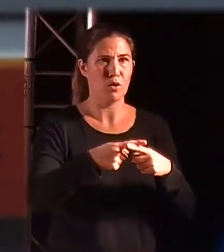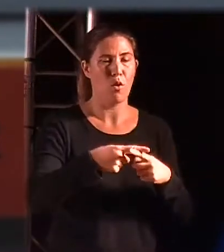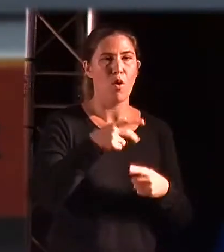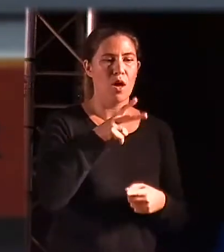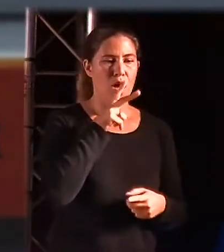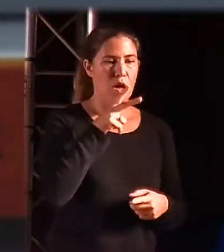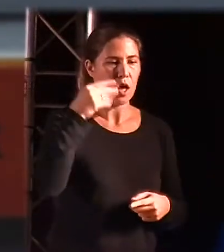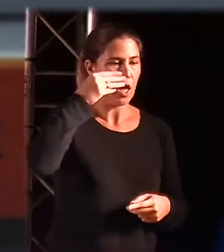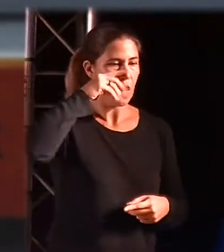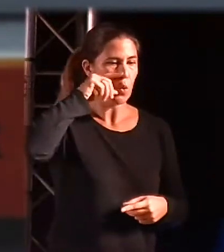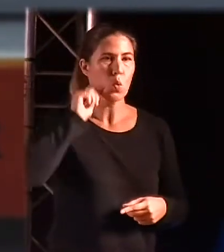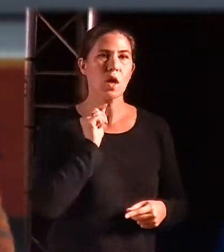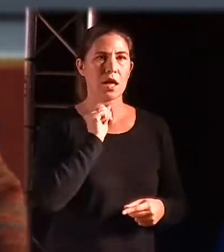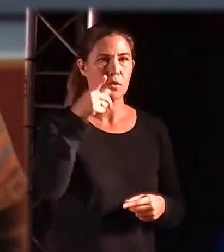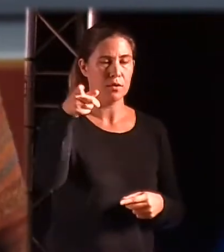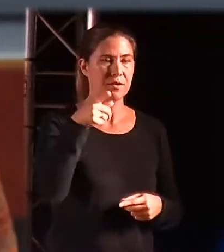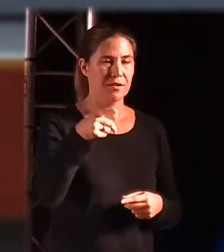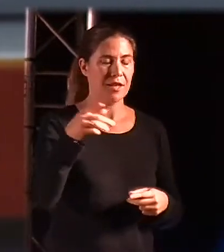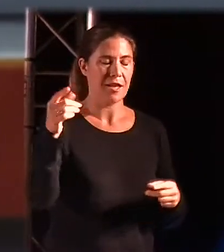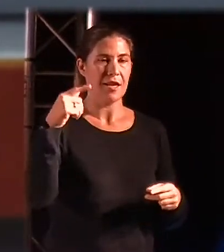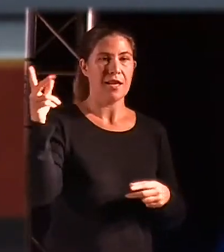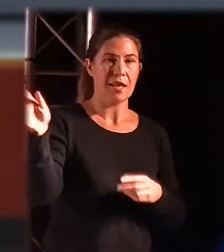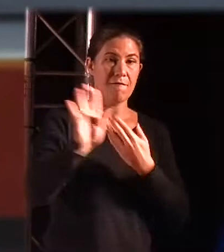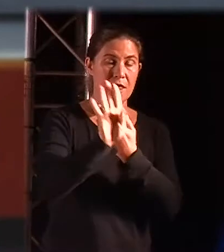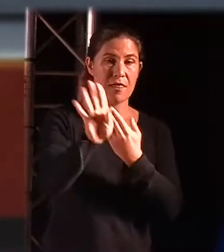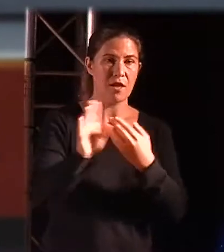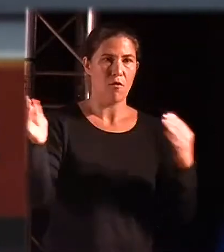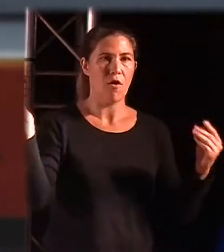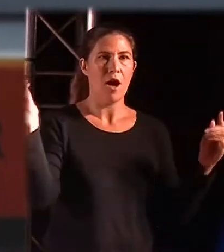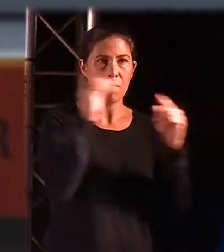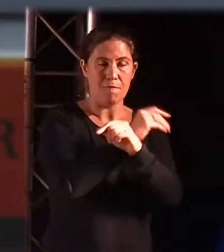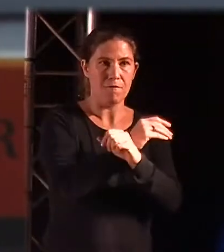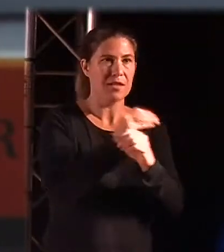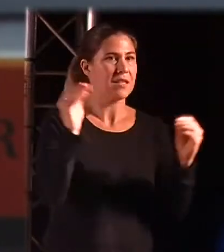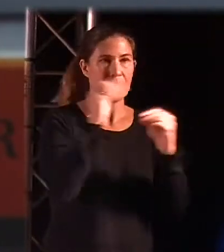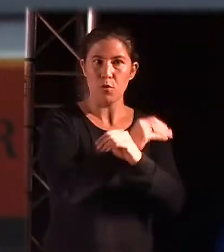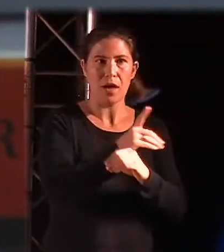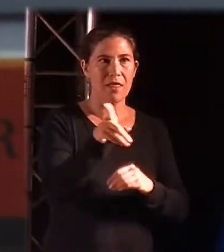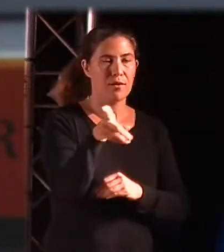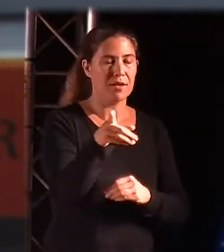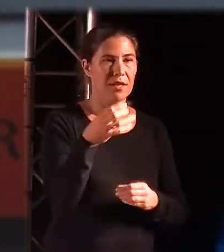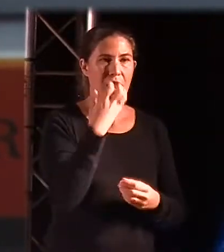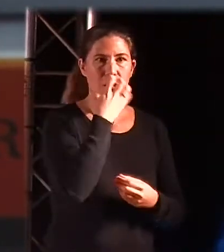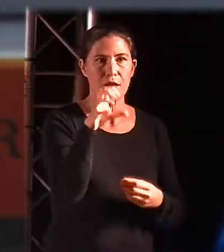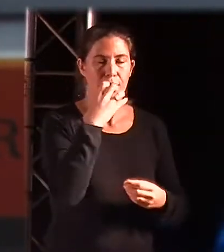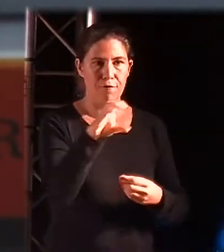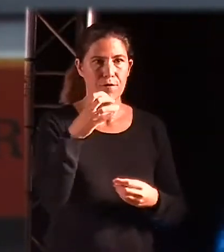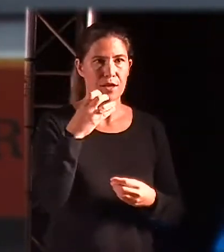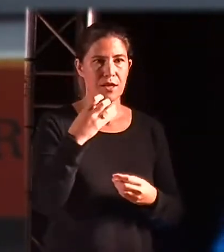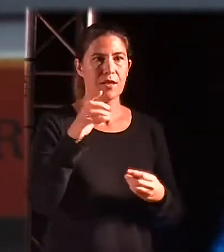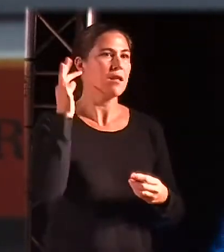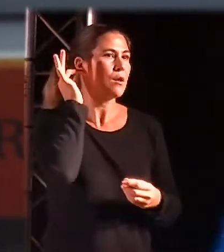bueno de Iversen se ha confundido los ruidos, digamos, típicos de estas películas con los gritos de una mujer pidiendo